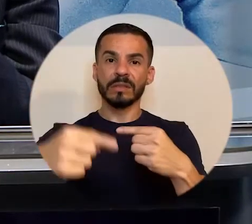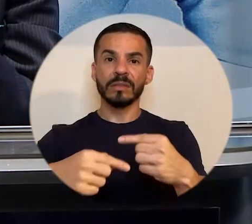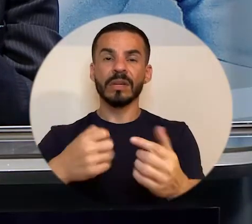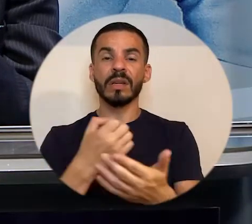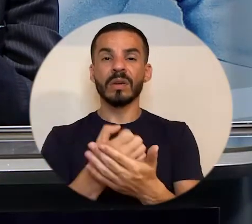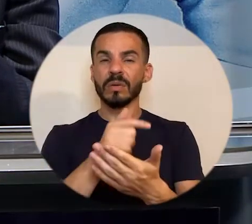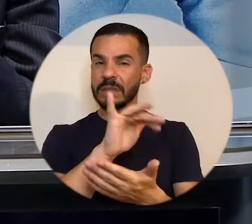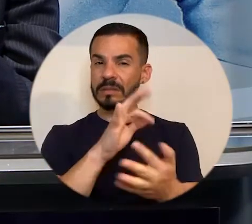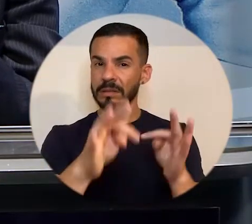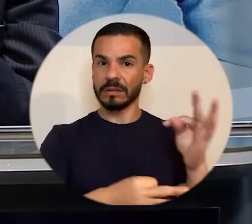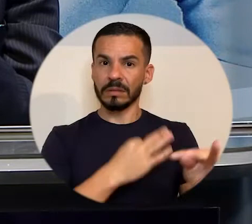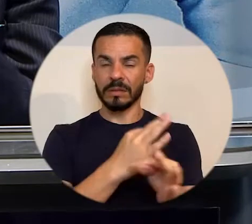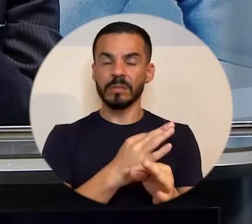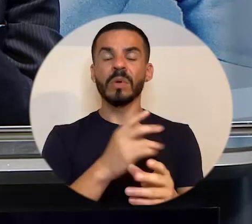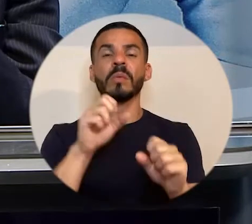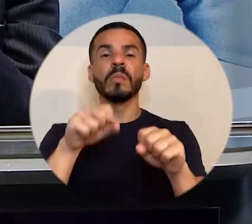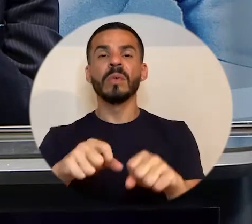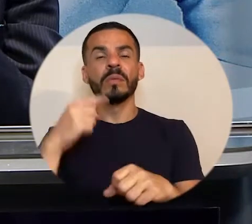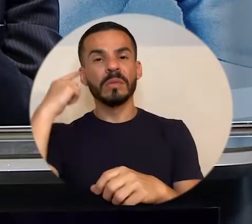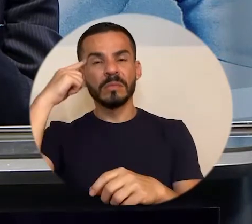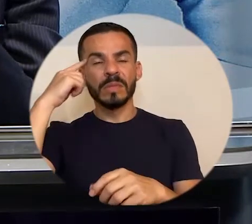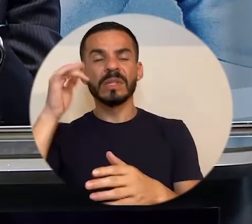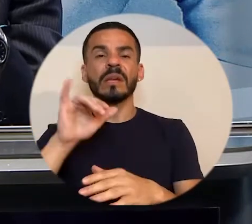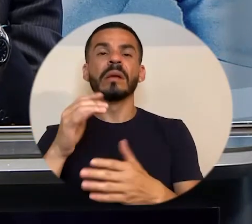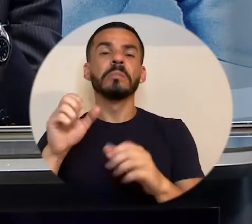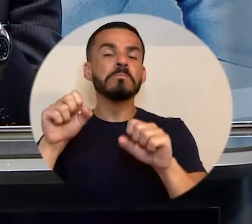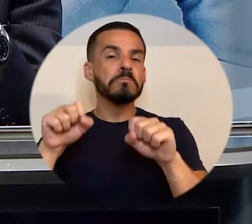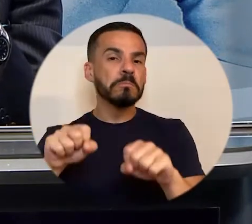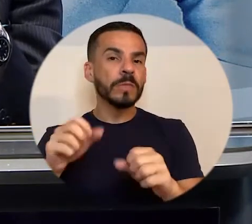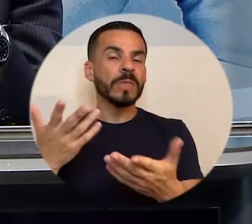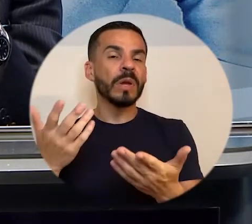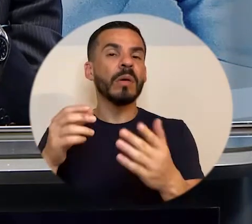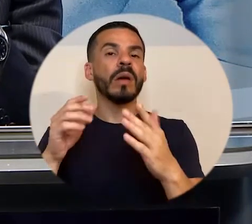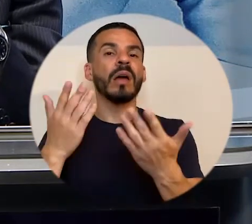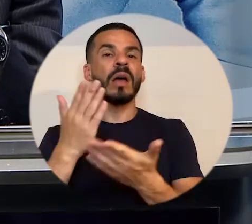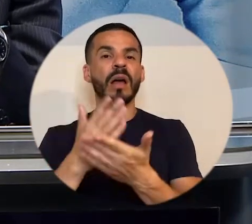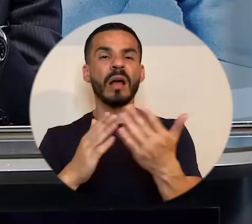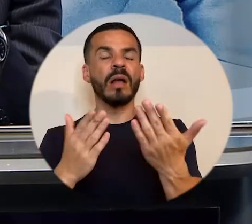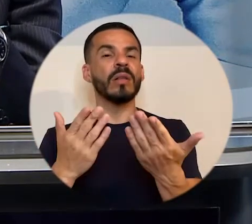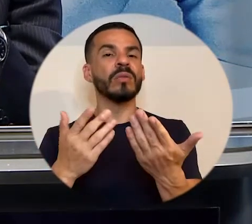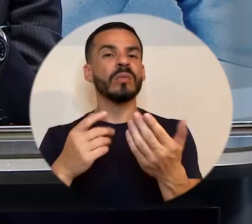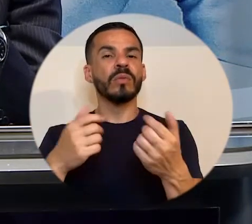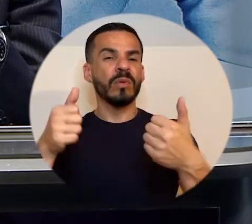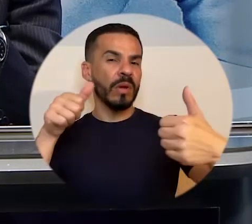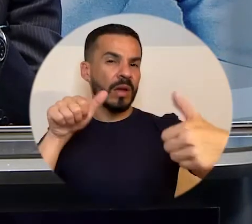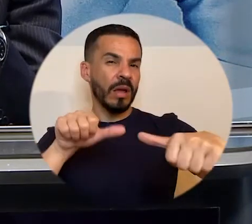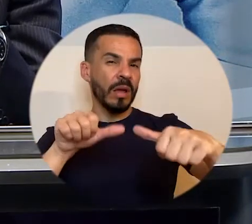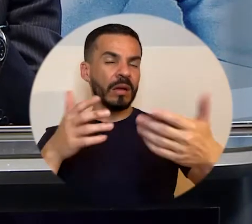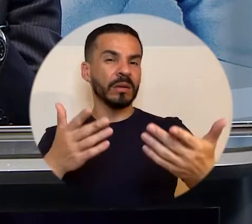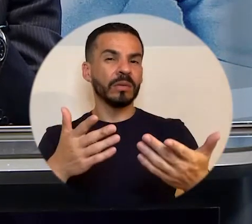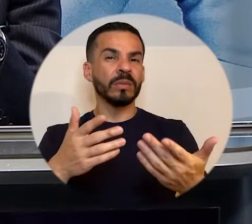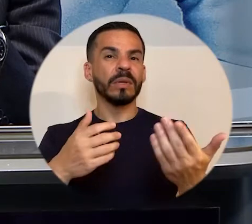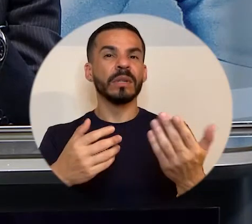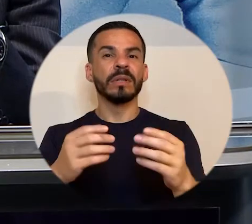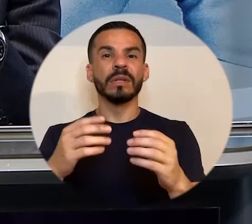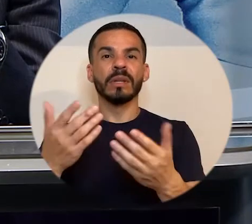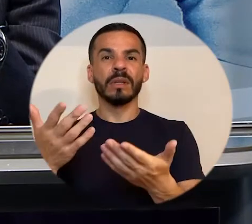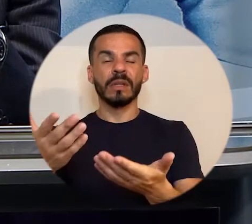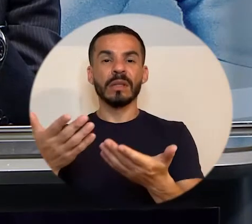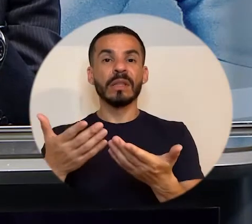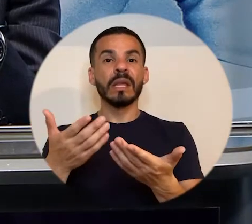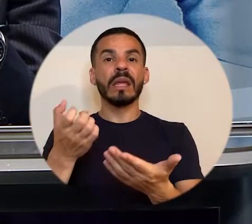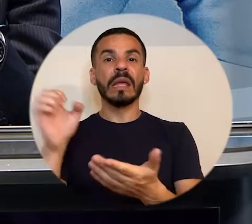y economías de ese tipo. Podríamos pensar que posiblemente podría haber algún tipo de acuerdo en materia de apoyo